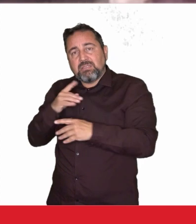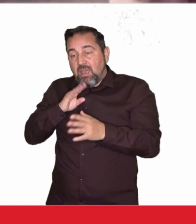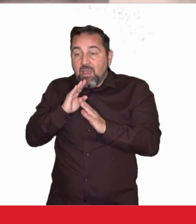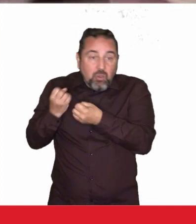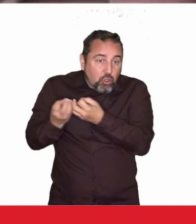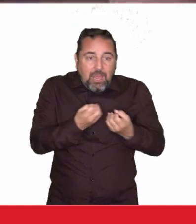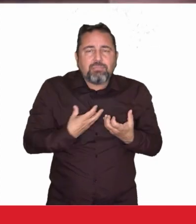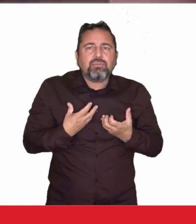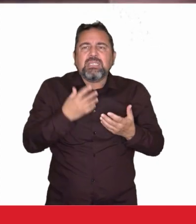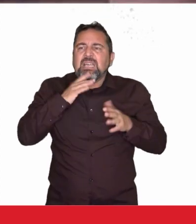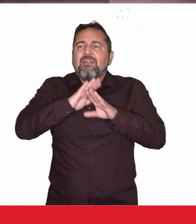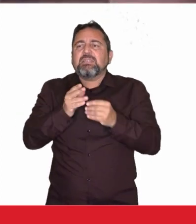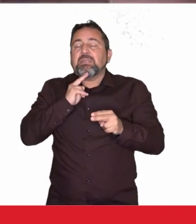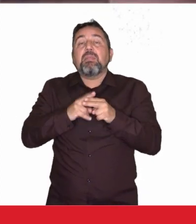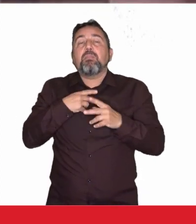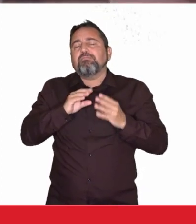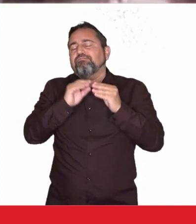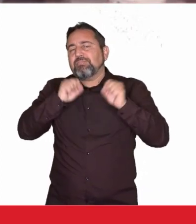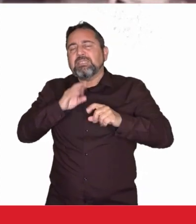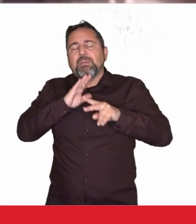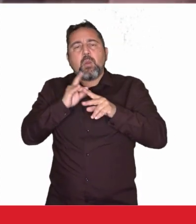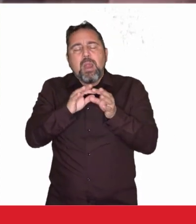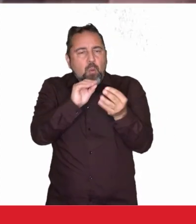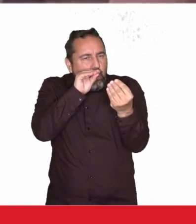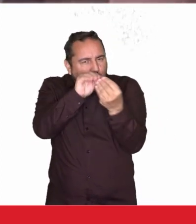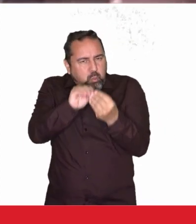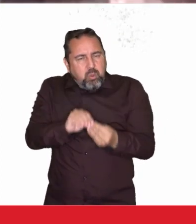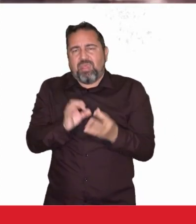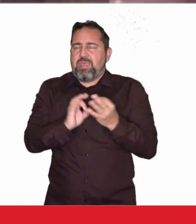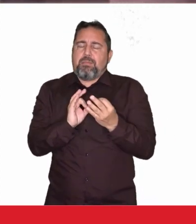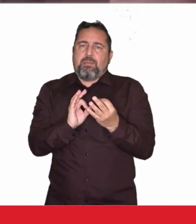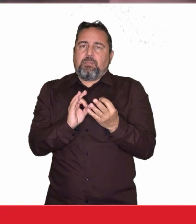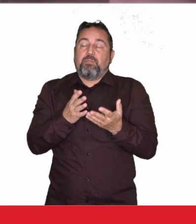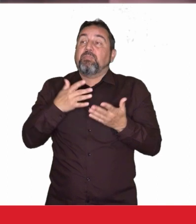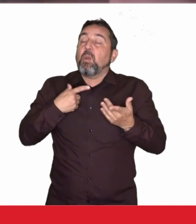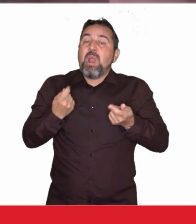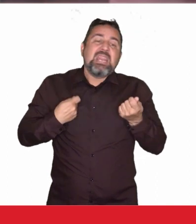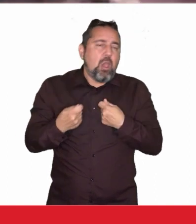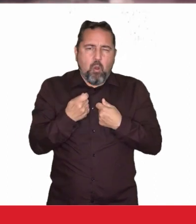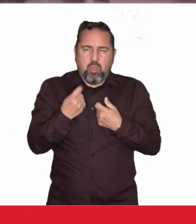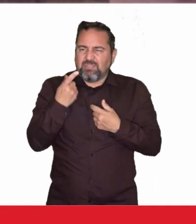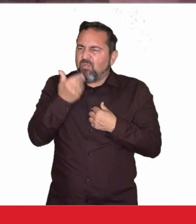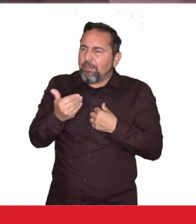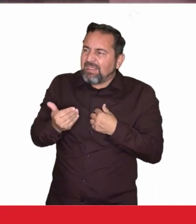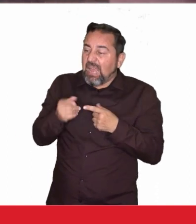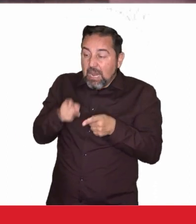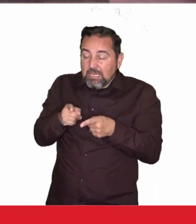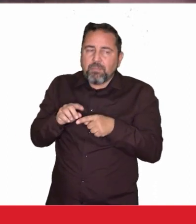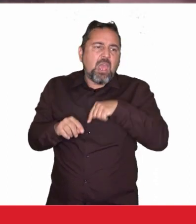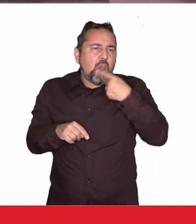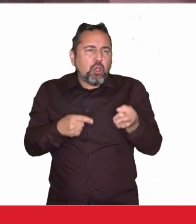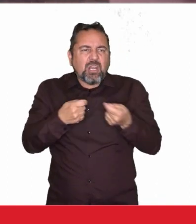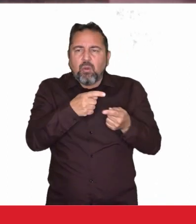y financiera y casi todo esto que os estamos contando se tiene que hacer ad hoc, como un traje a medida. Lo que en un negocio